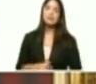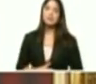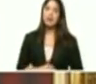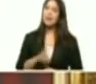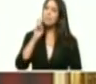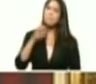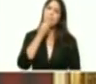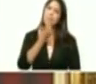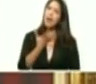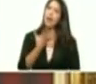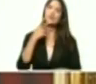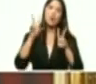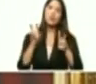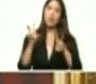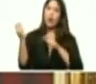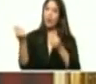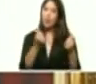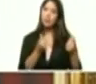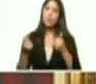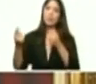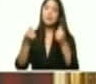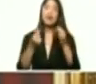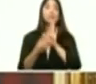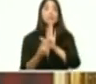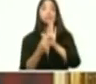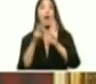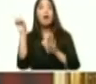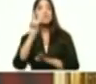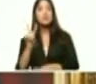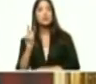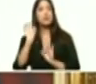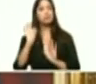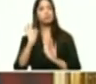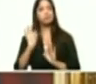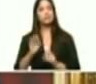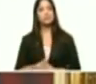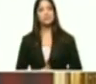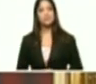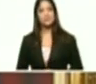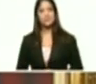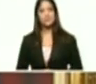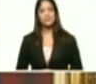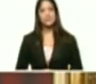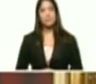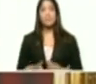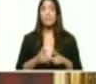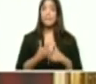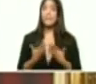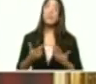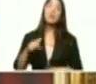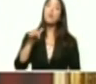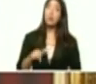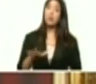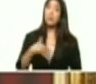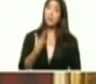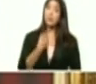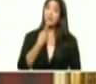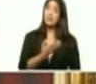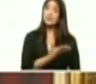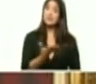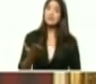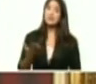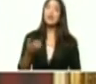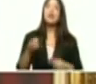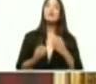bellísimo de la nueva economía que va a poner a Venezuela a valer. Así que, hoy podemos decir, la